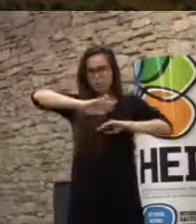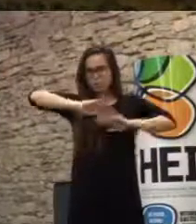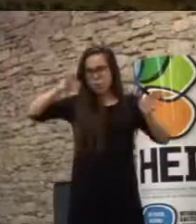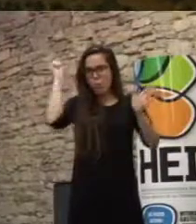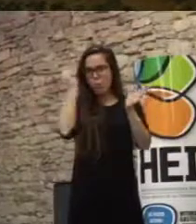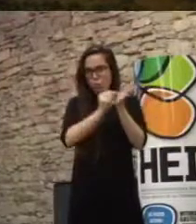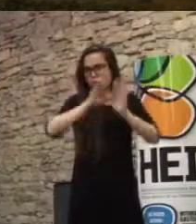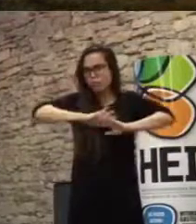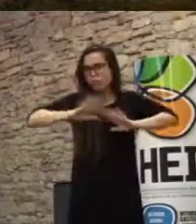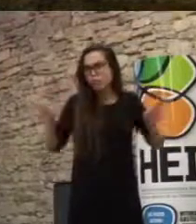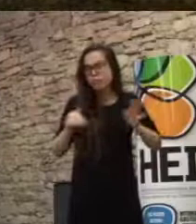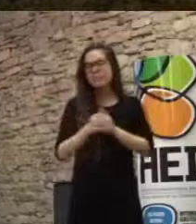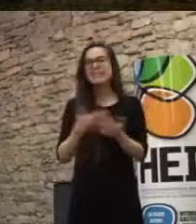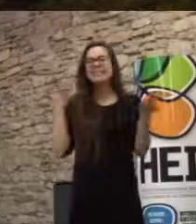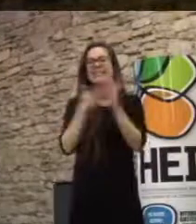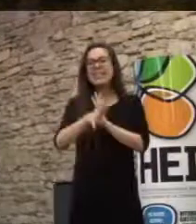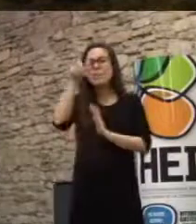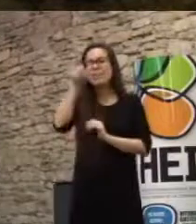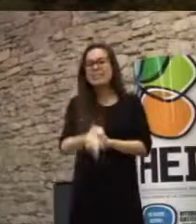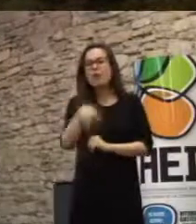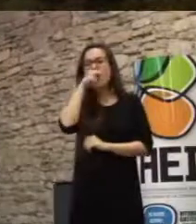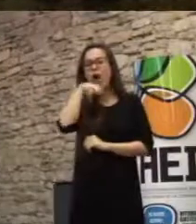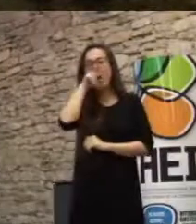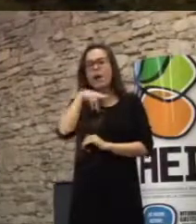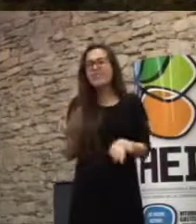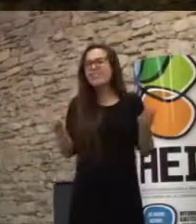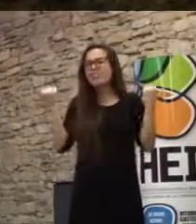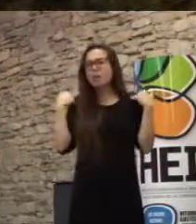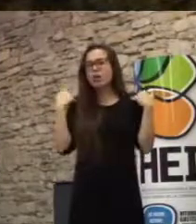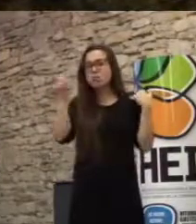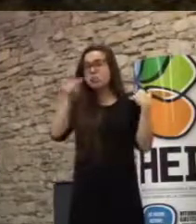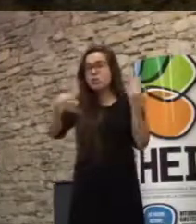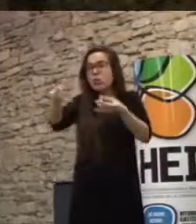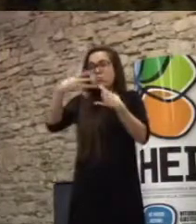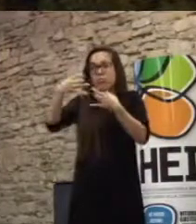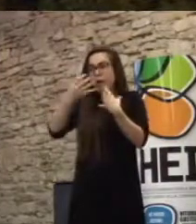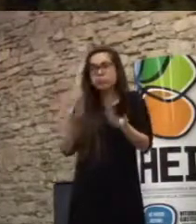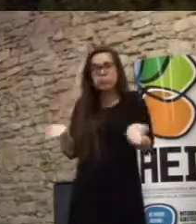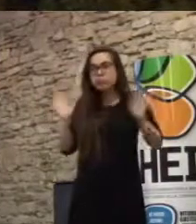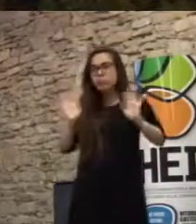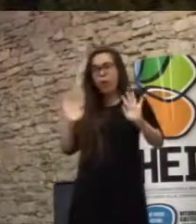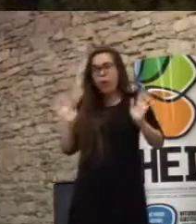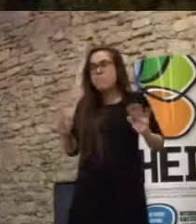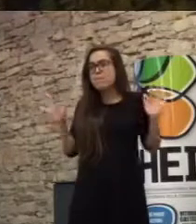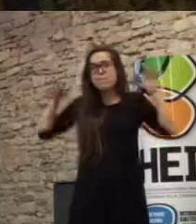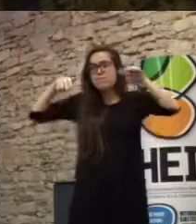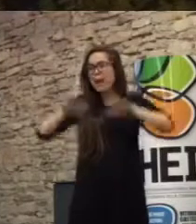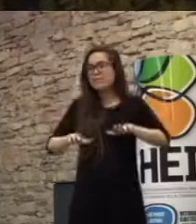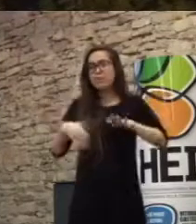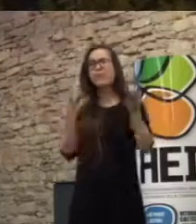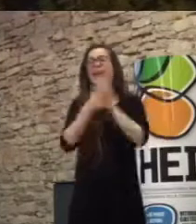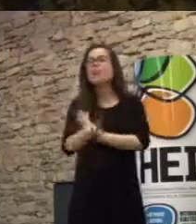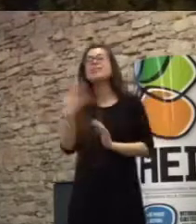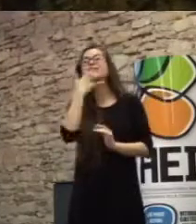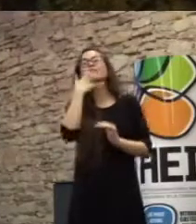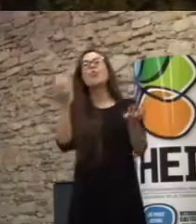decir el responsable es el que habla no es el que recibe el que recibe es una persona pasiva es como si tú vas en el coche escuchando onda